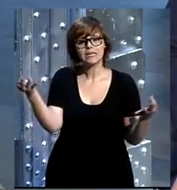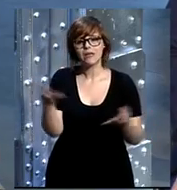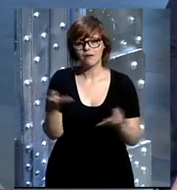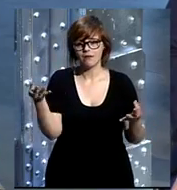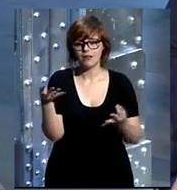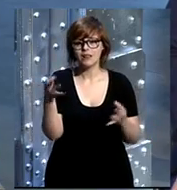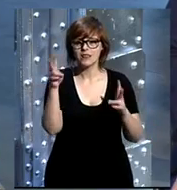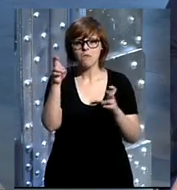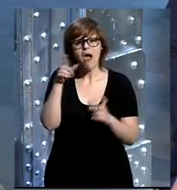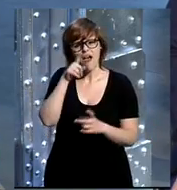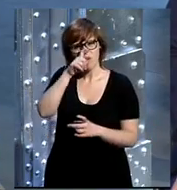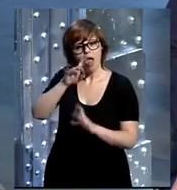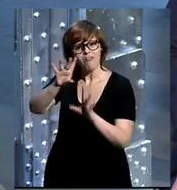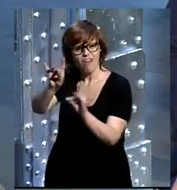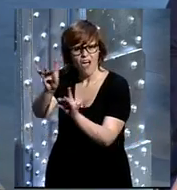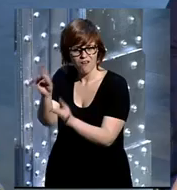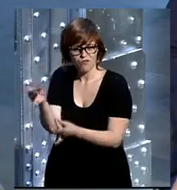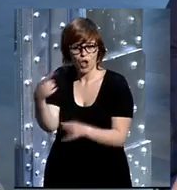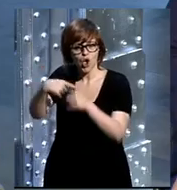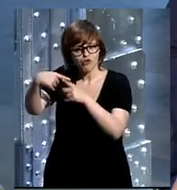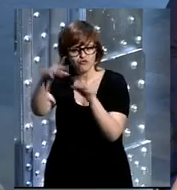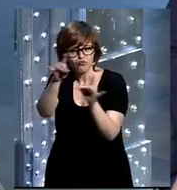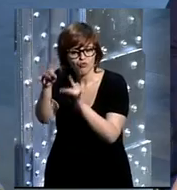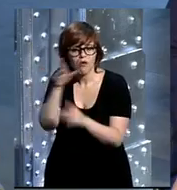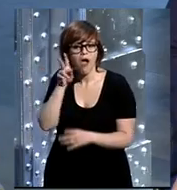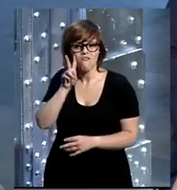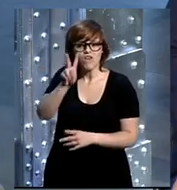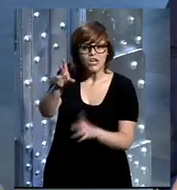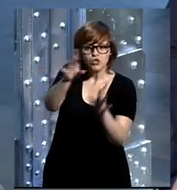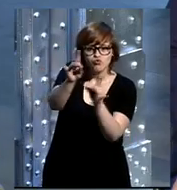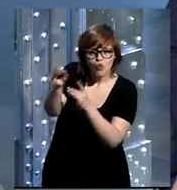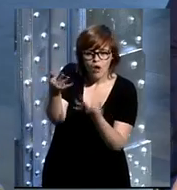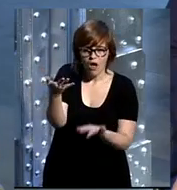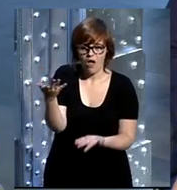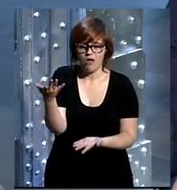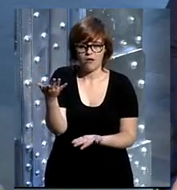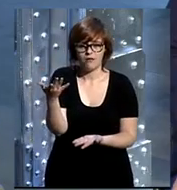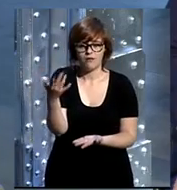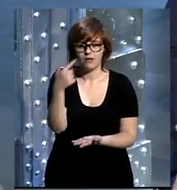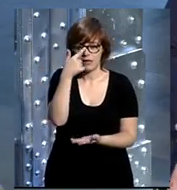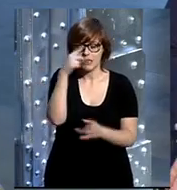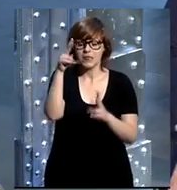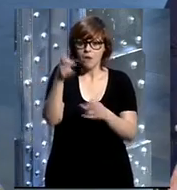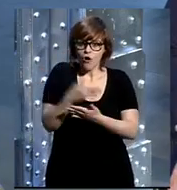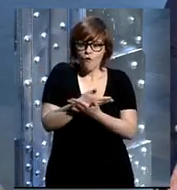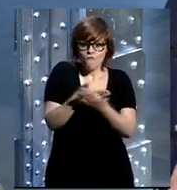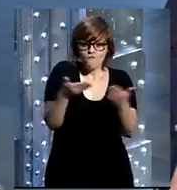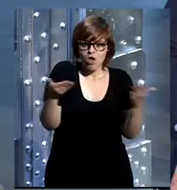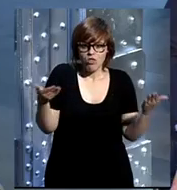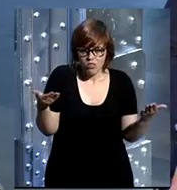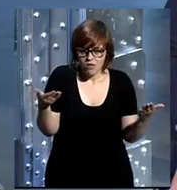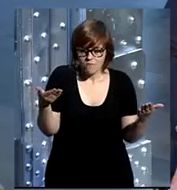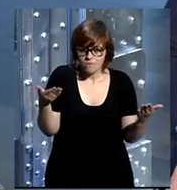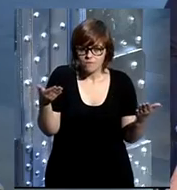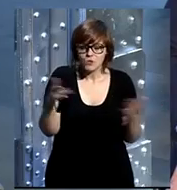lo tangible, porque nosotros podemos ver, podemos tocar, podemos... El tema de la confianza es uno de los